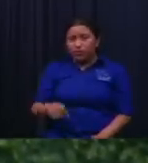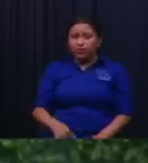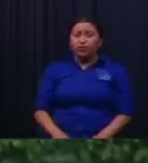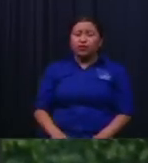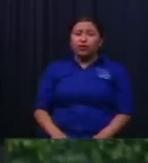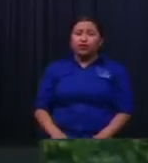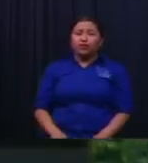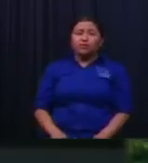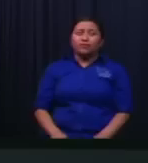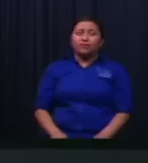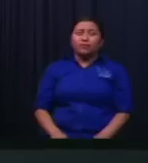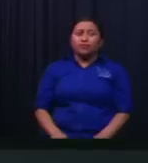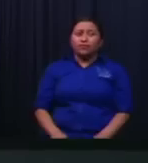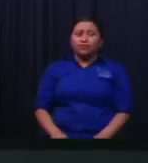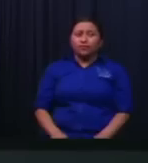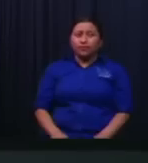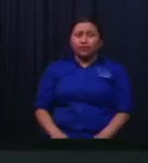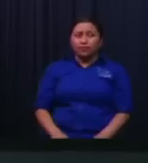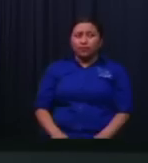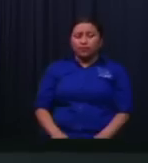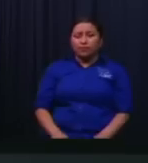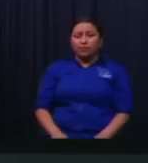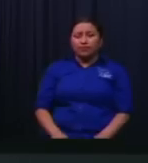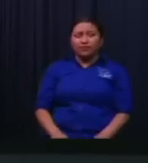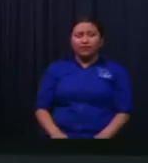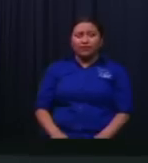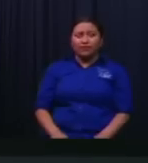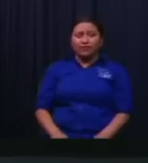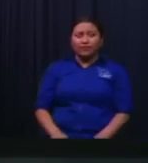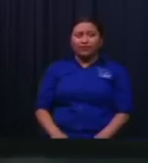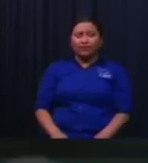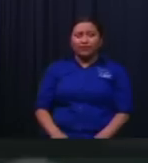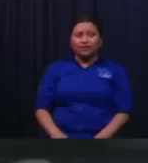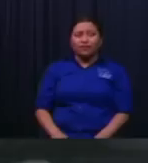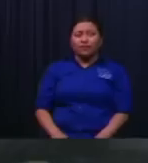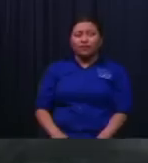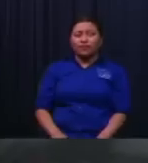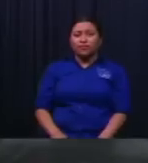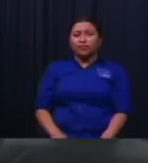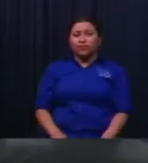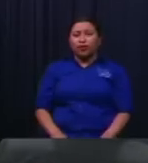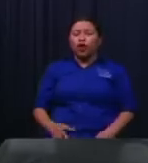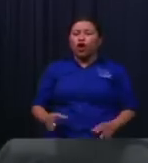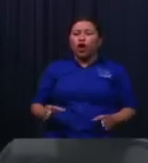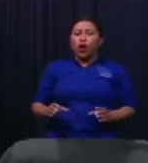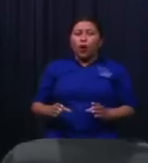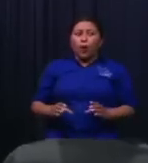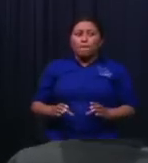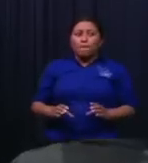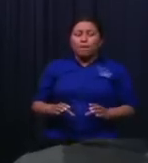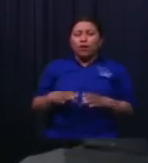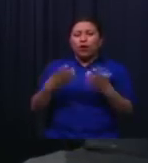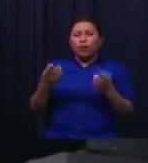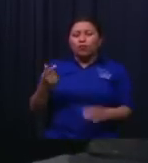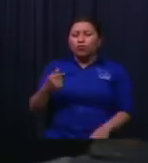¿O con qué cara yo no voy a dar, nuestro apóstol decía, ¿verdad? La chequera, que ella también tenga